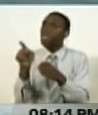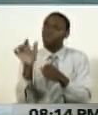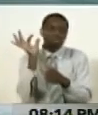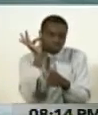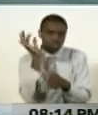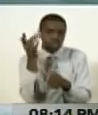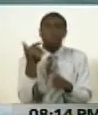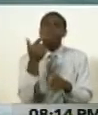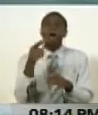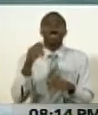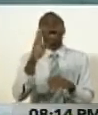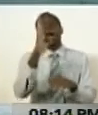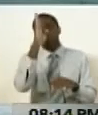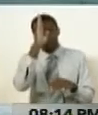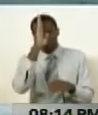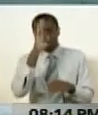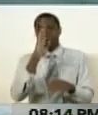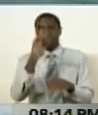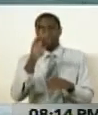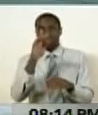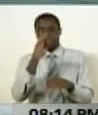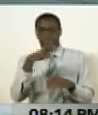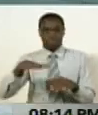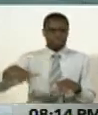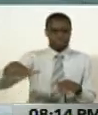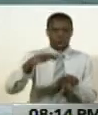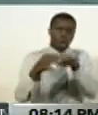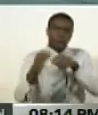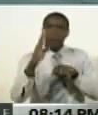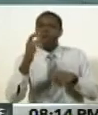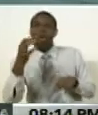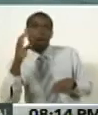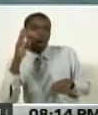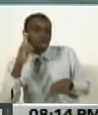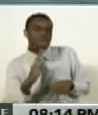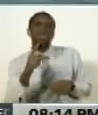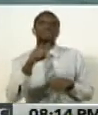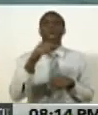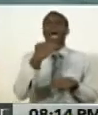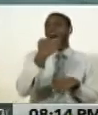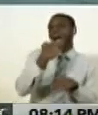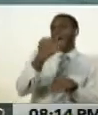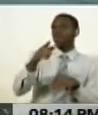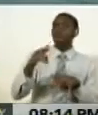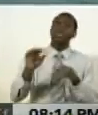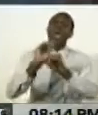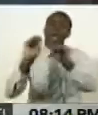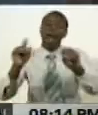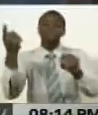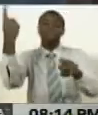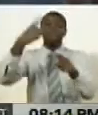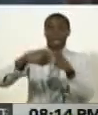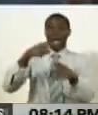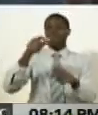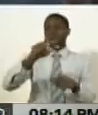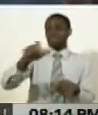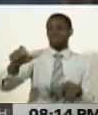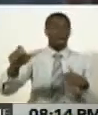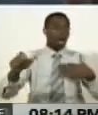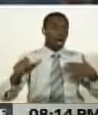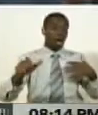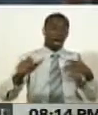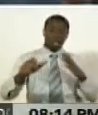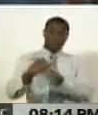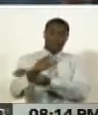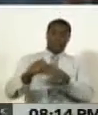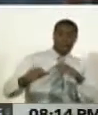Barinas a no caer en la provocación y además a no ser carne de cañón de la extrema derecha? Así es, Julio.